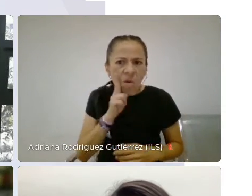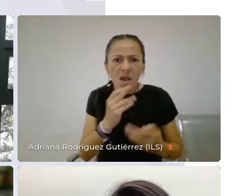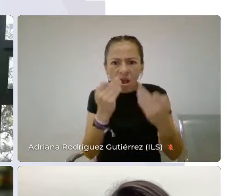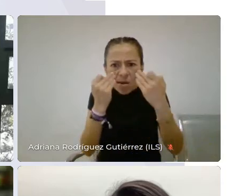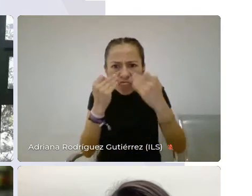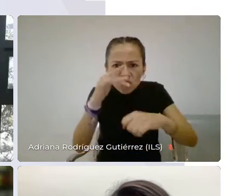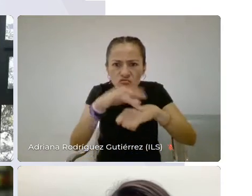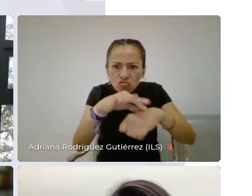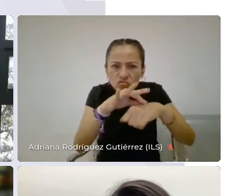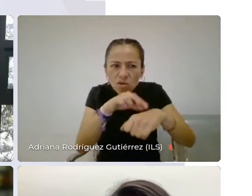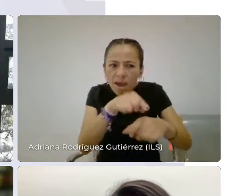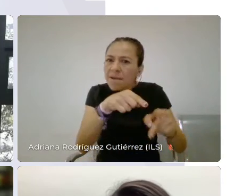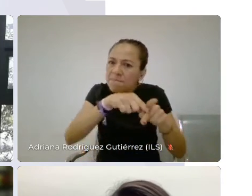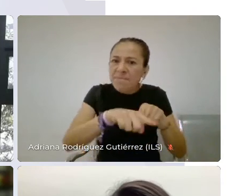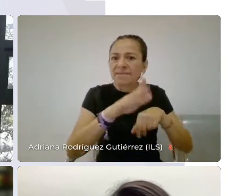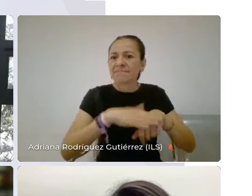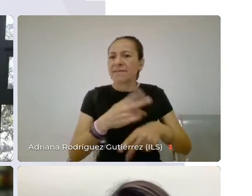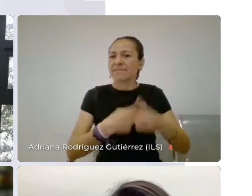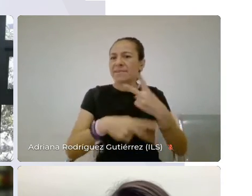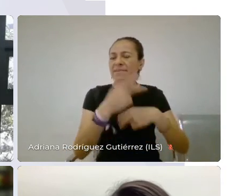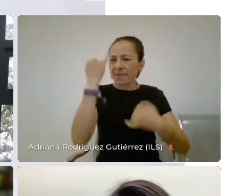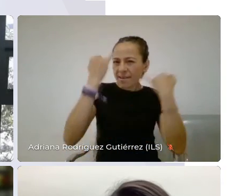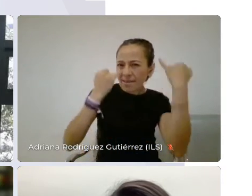Gracias, Hanna. Andrés.